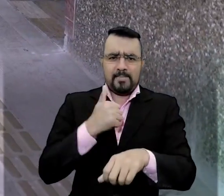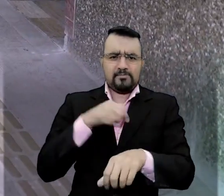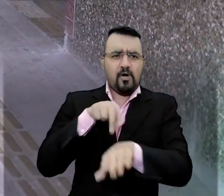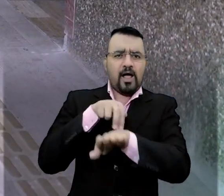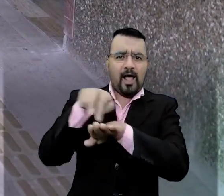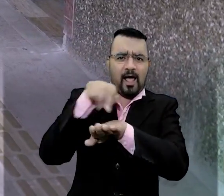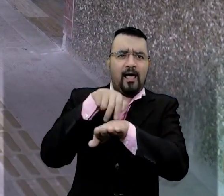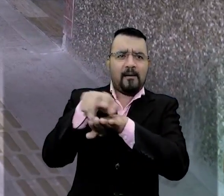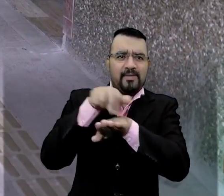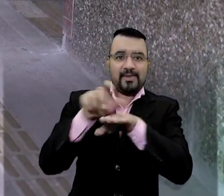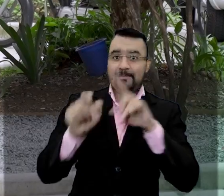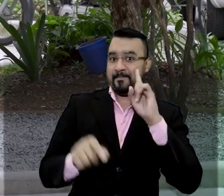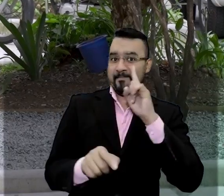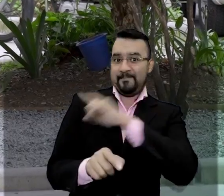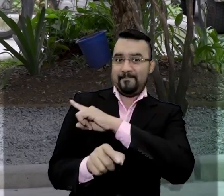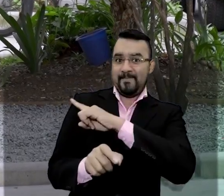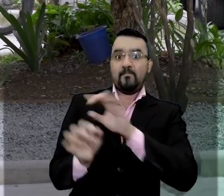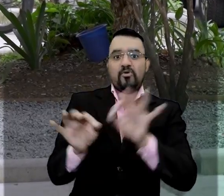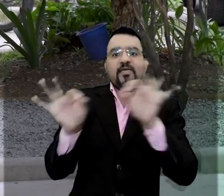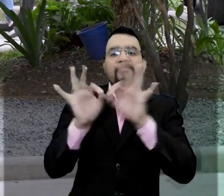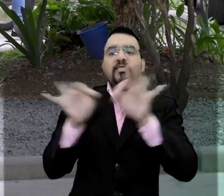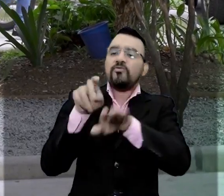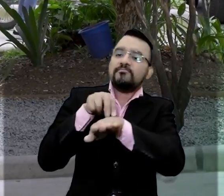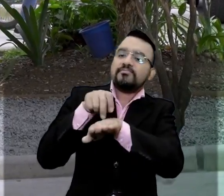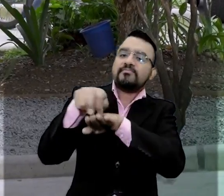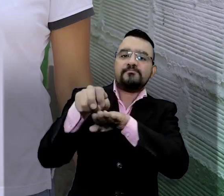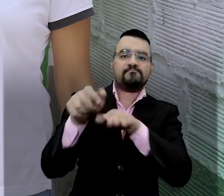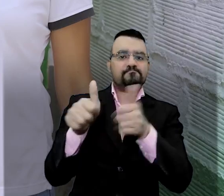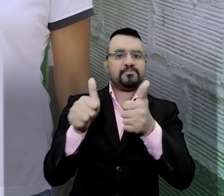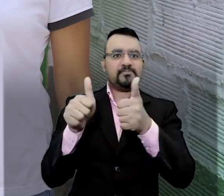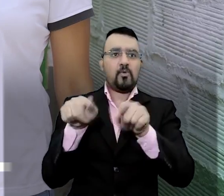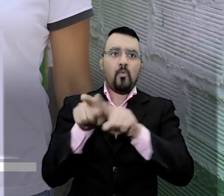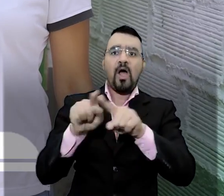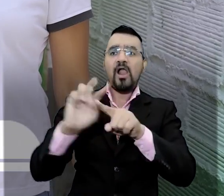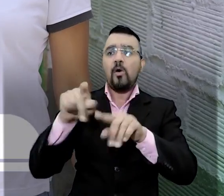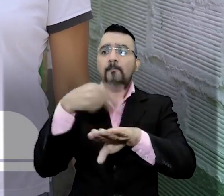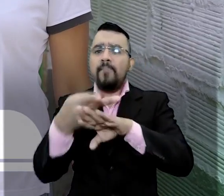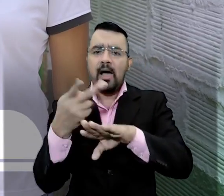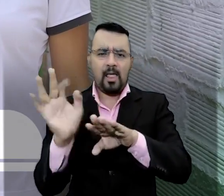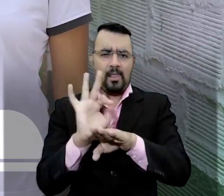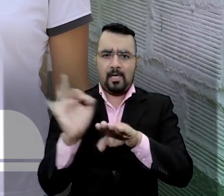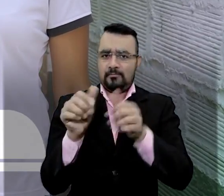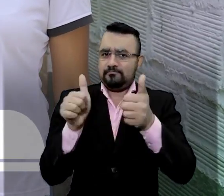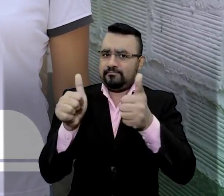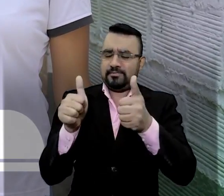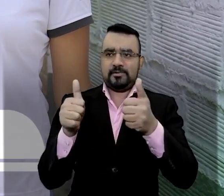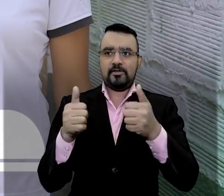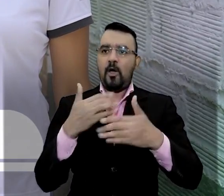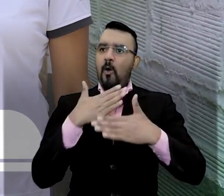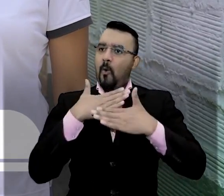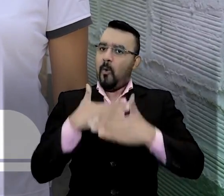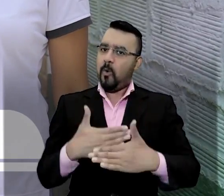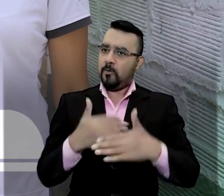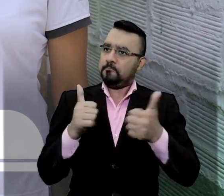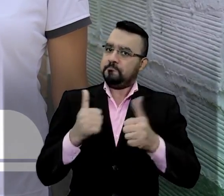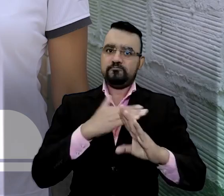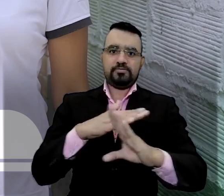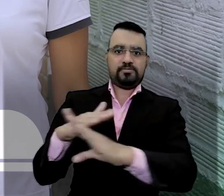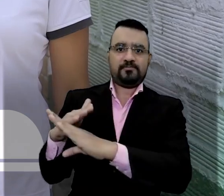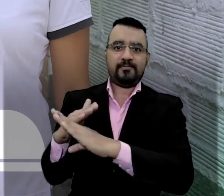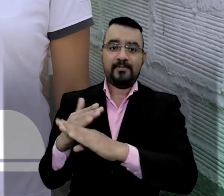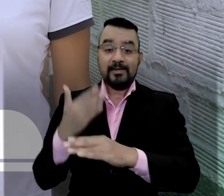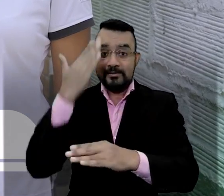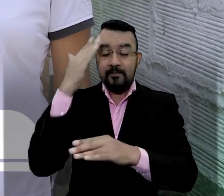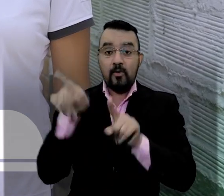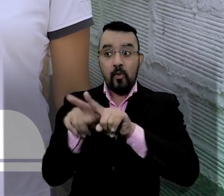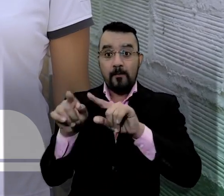para poderlo lograr tenemos que generar andenes seguros para la vida. La posibilidad de que los ciudadanos se puedan desplazar de manera segura